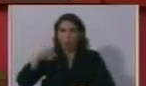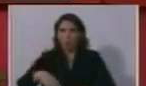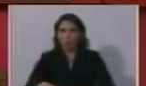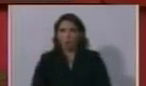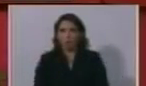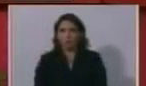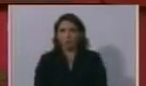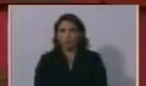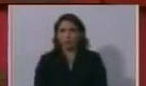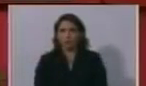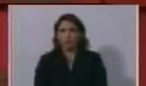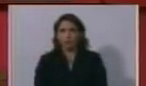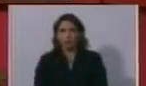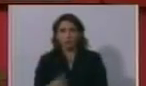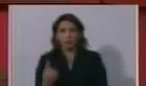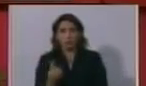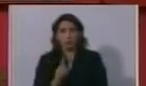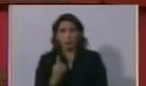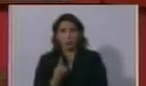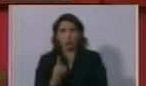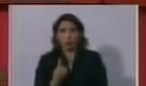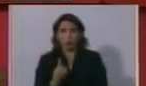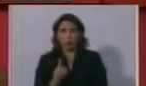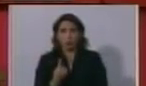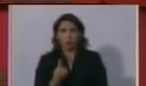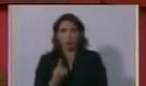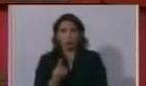solo son matachavistas.